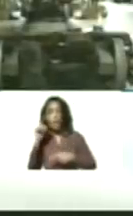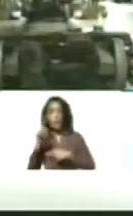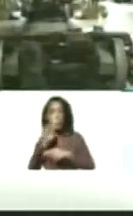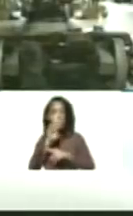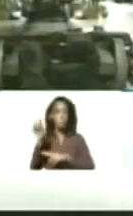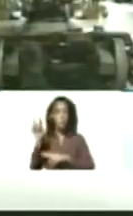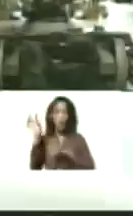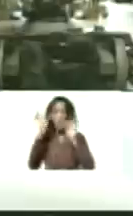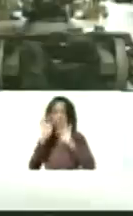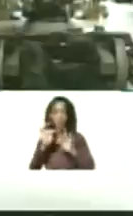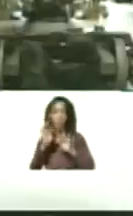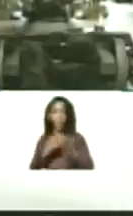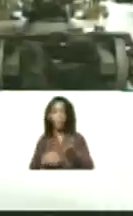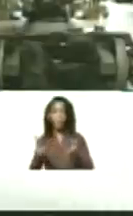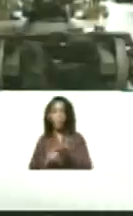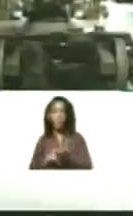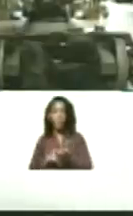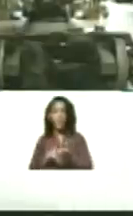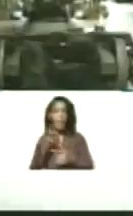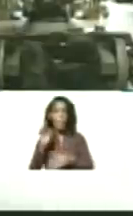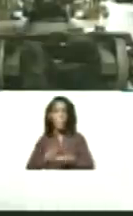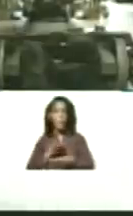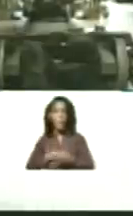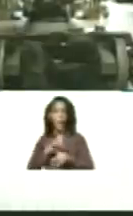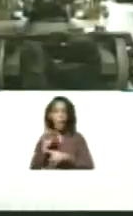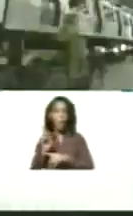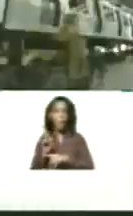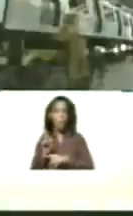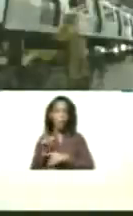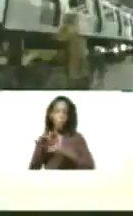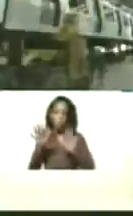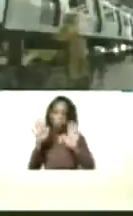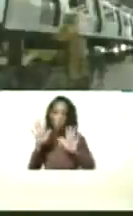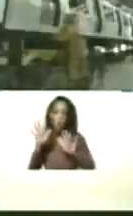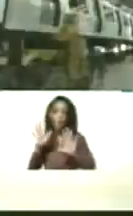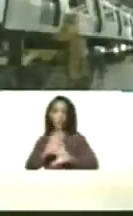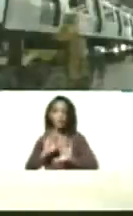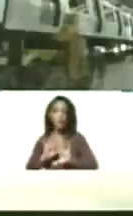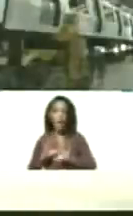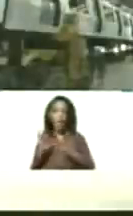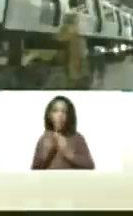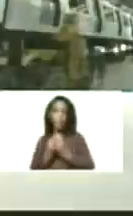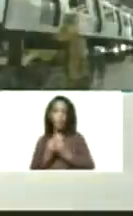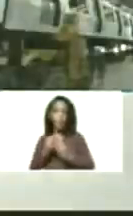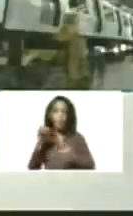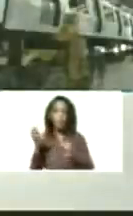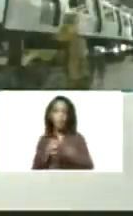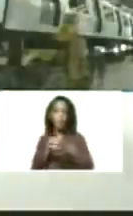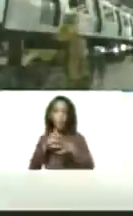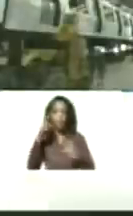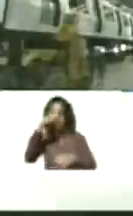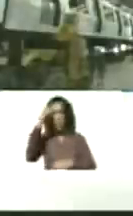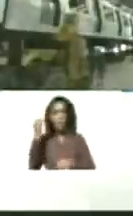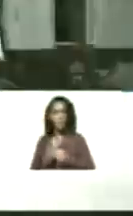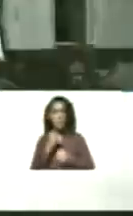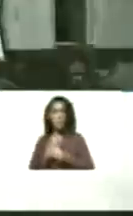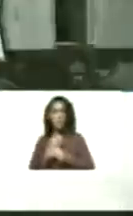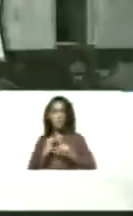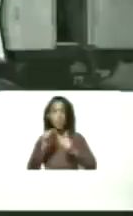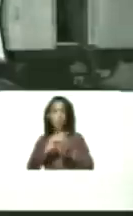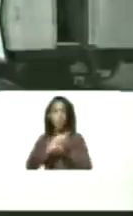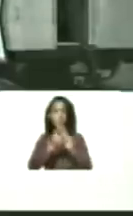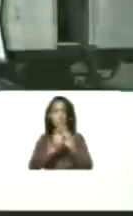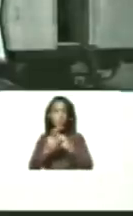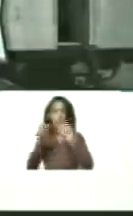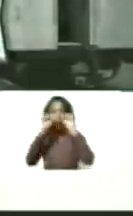manera recurrente está empezando a ocurrir esto. Sin embargo, ya con los compañeros de la clase trabajadora, se inició toda la sustitución del sistema de